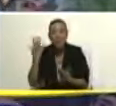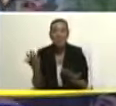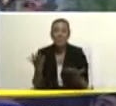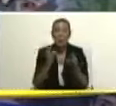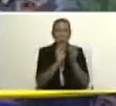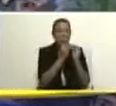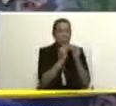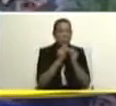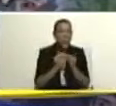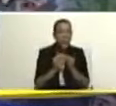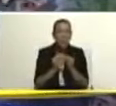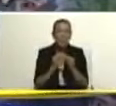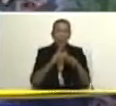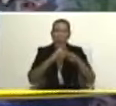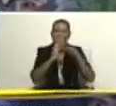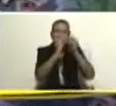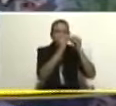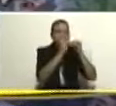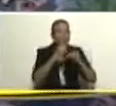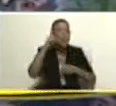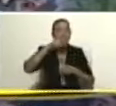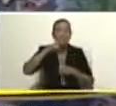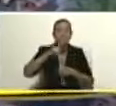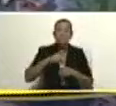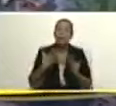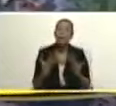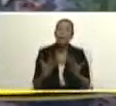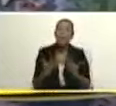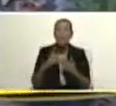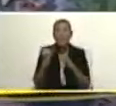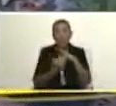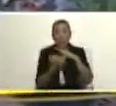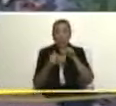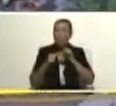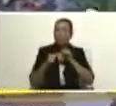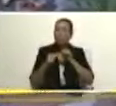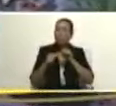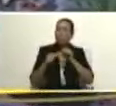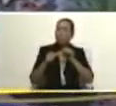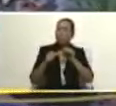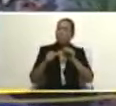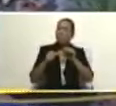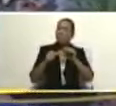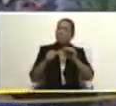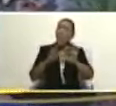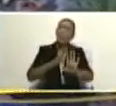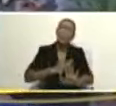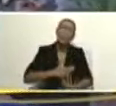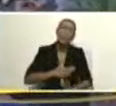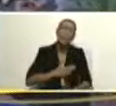remodelación, de verdad, lo necesitamos para que esta institución pudiera